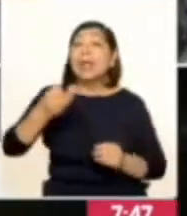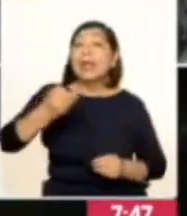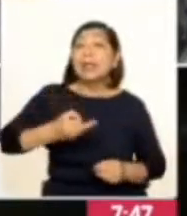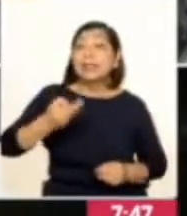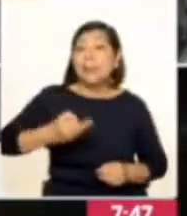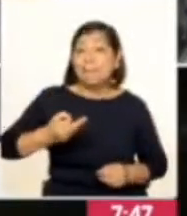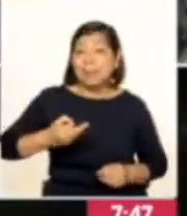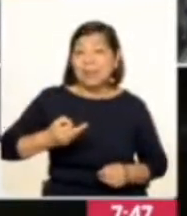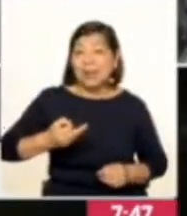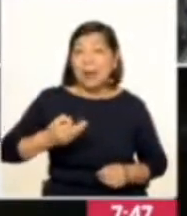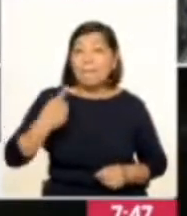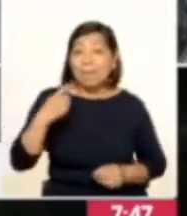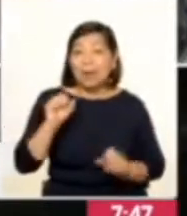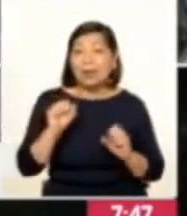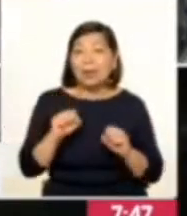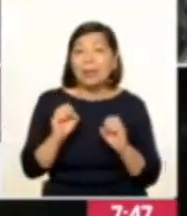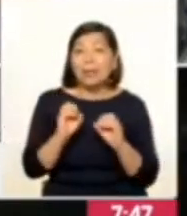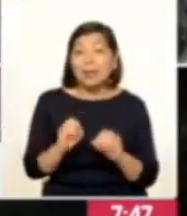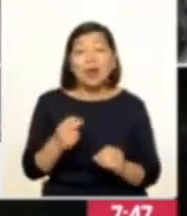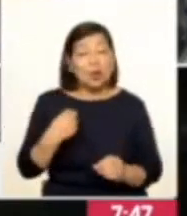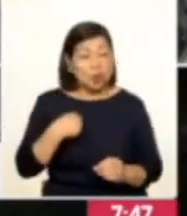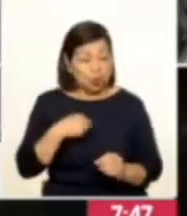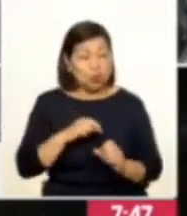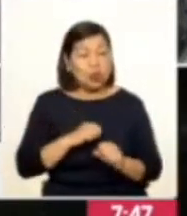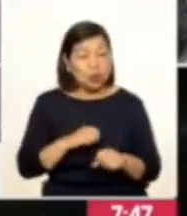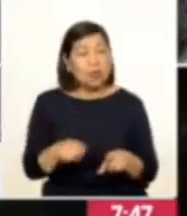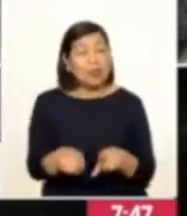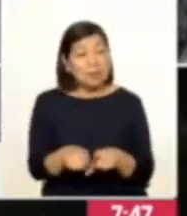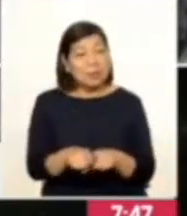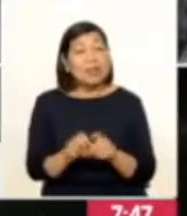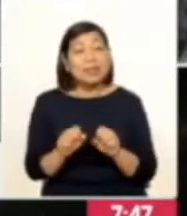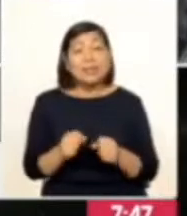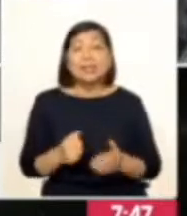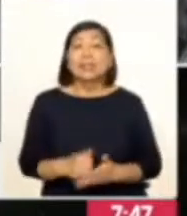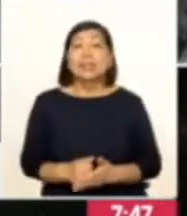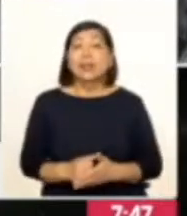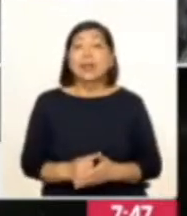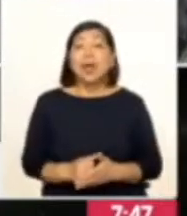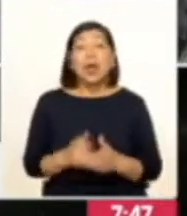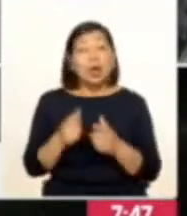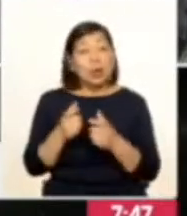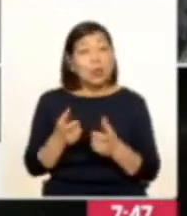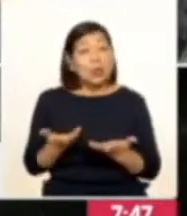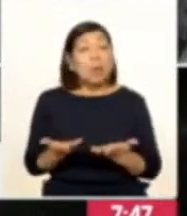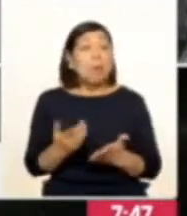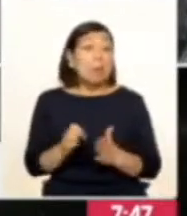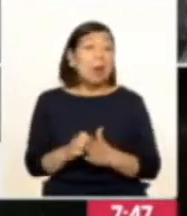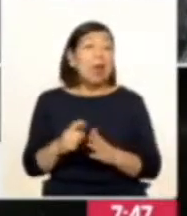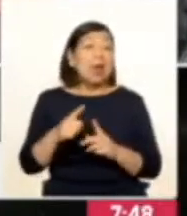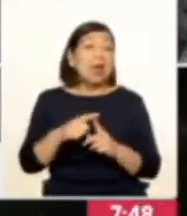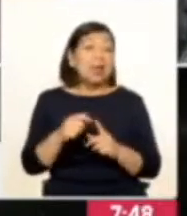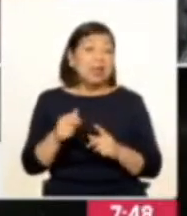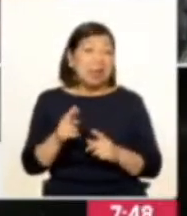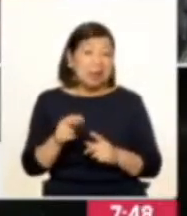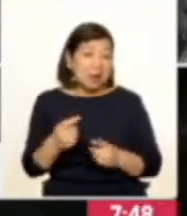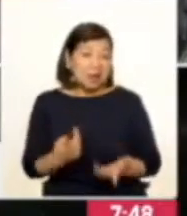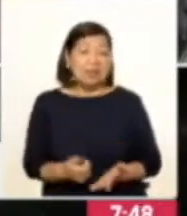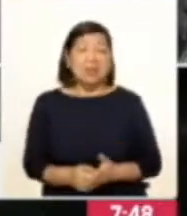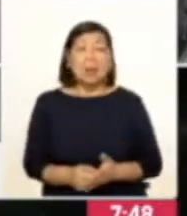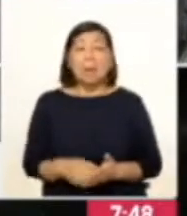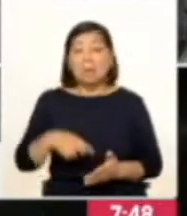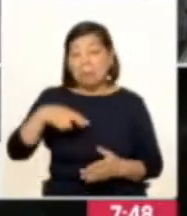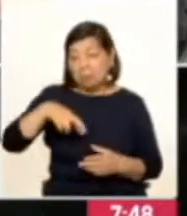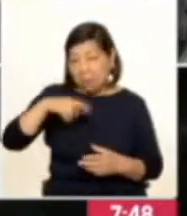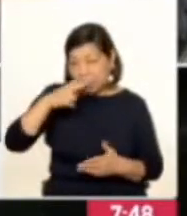delitos del poder Este nosotros también hemos participado en lo que corresponde a la contraloría como en el caso pues de tarata en el caso de